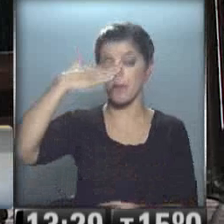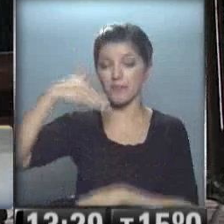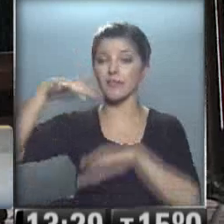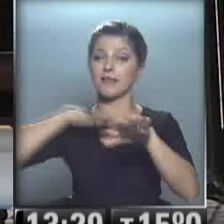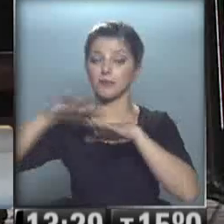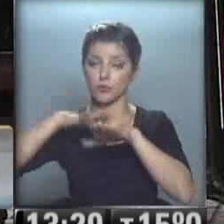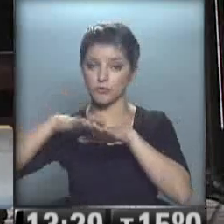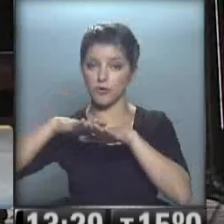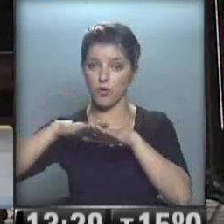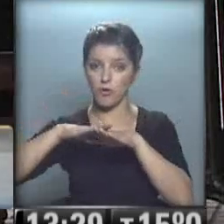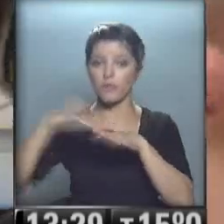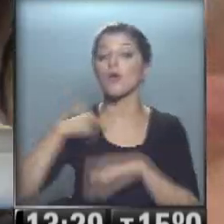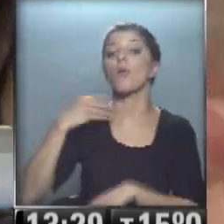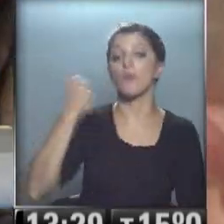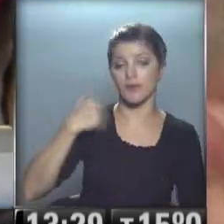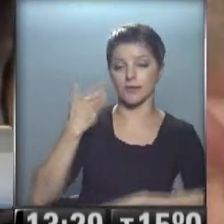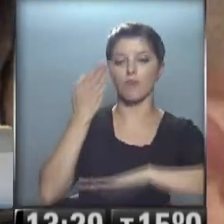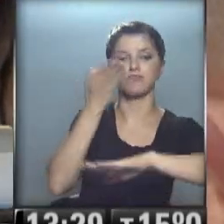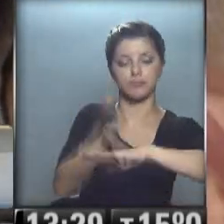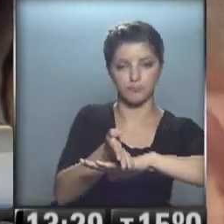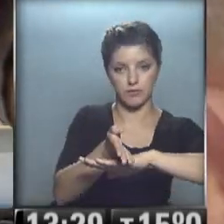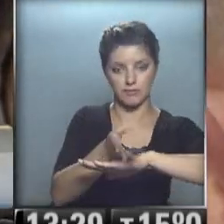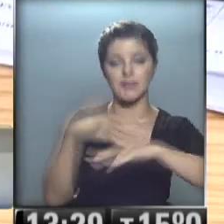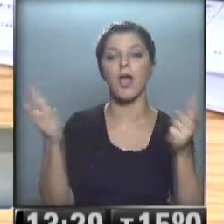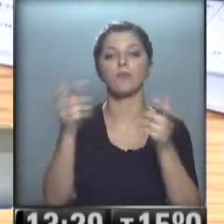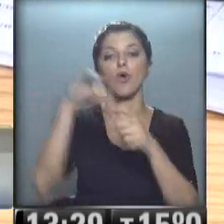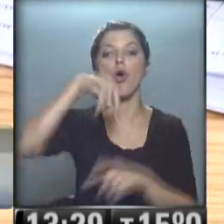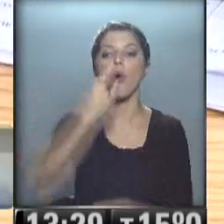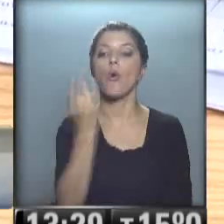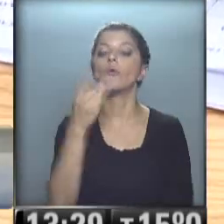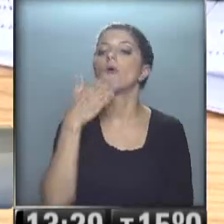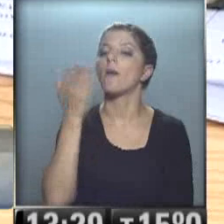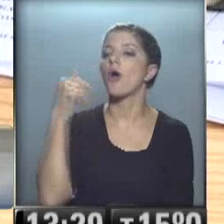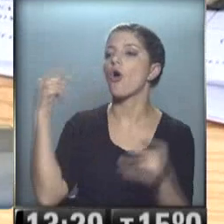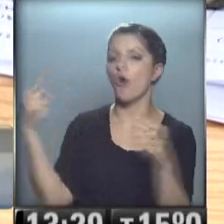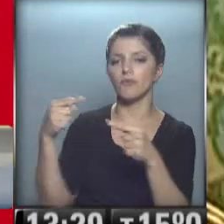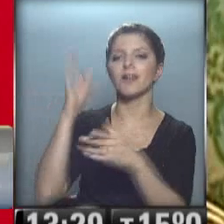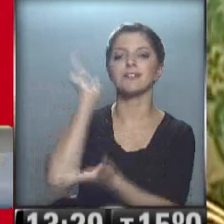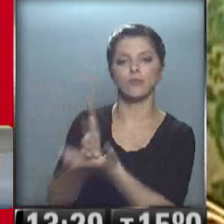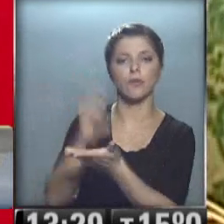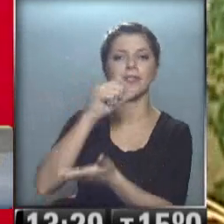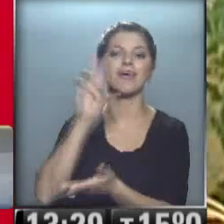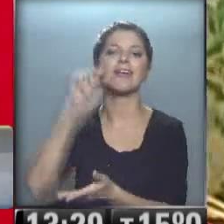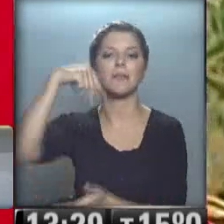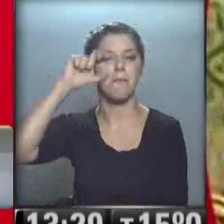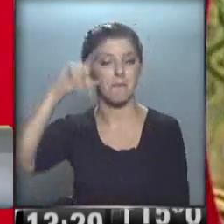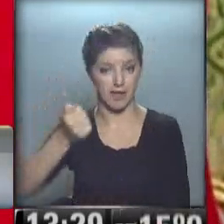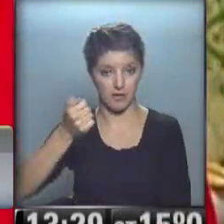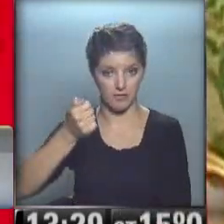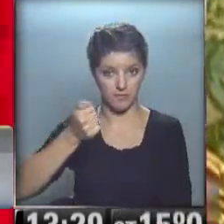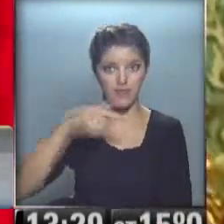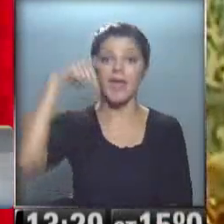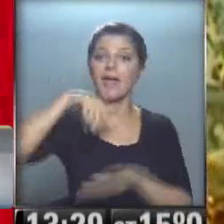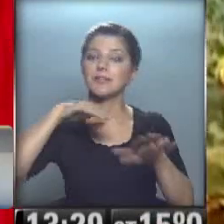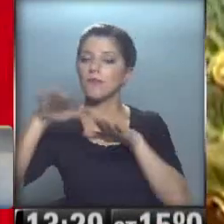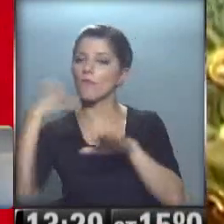unul ara asamblea general en rechazo al referéndum en crimea el programa más intenso